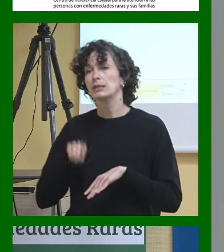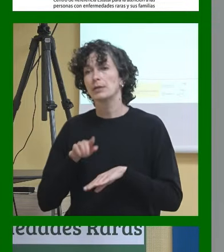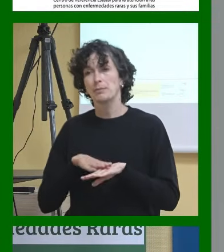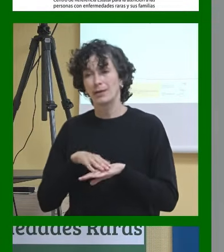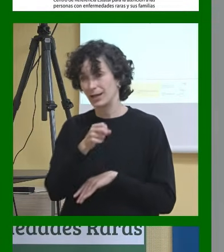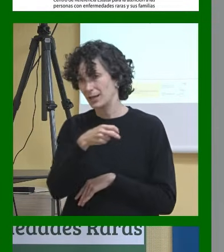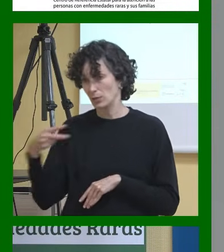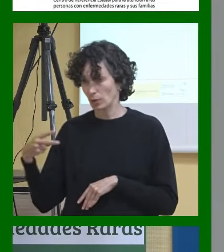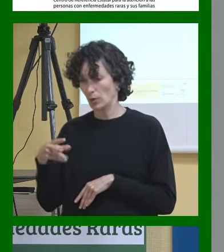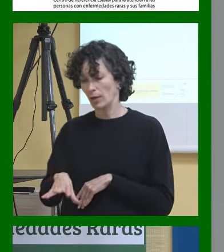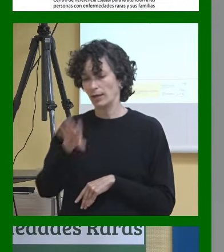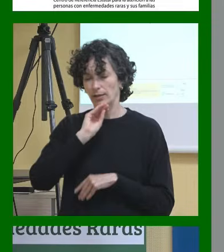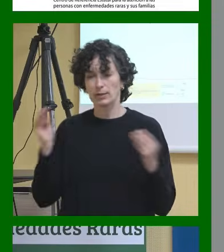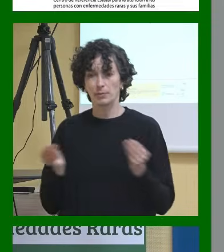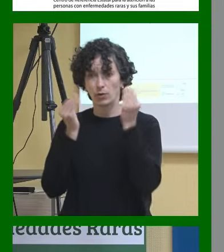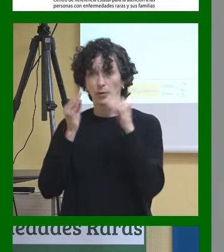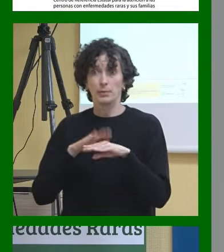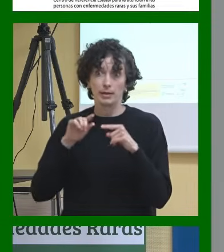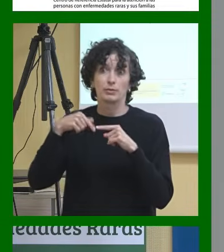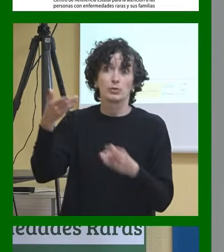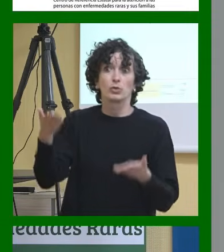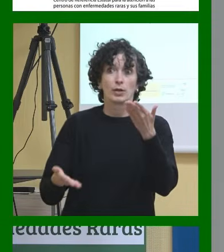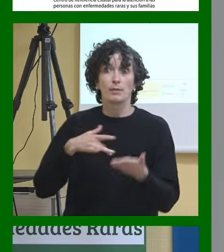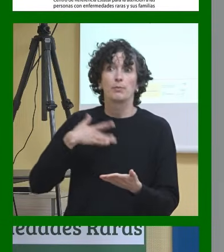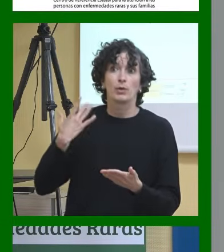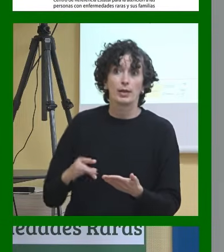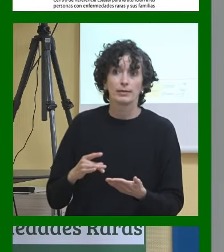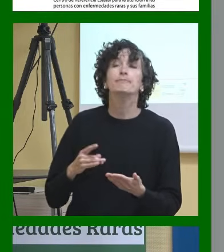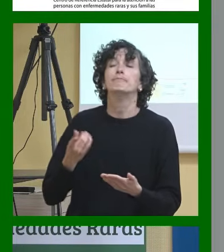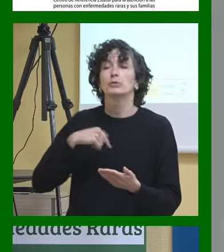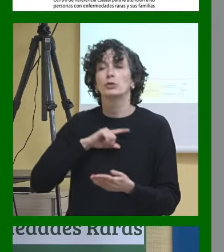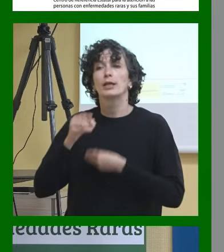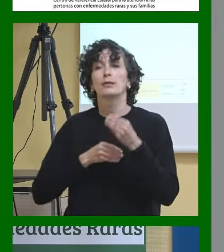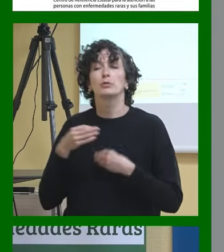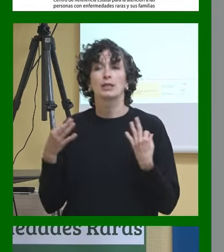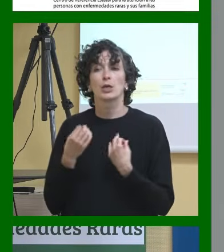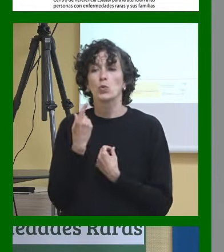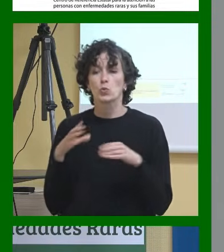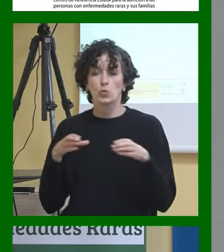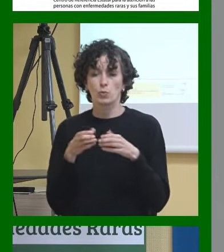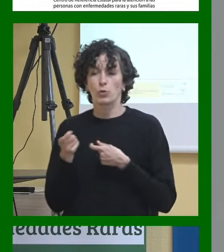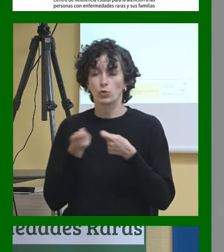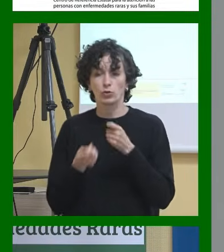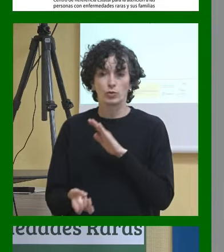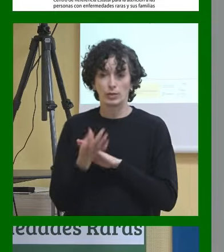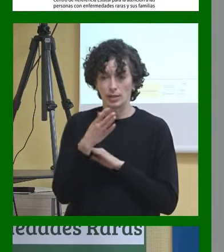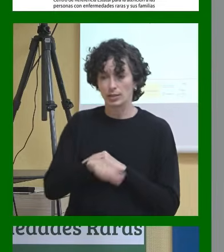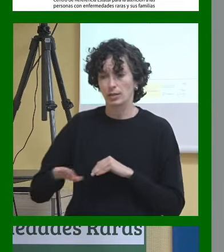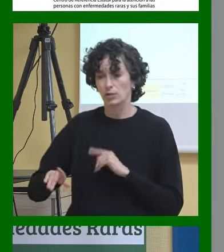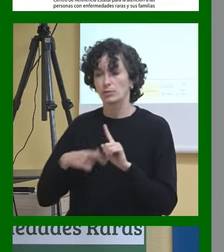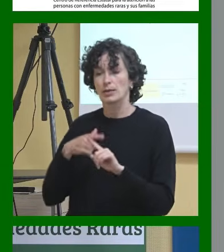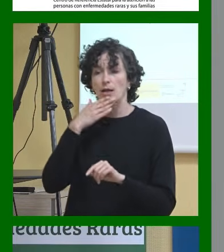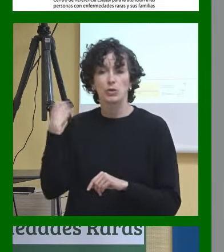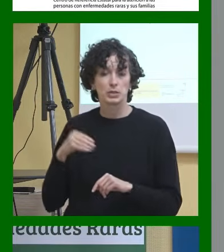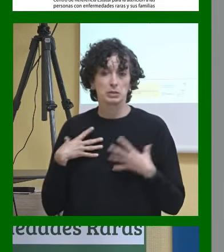de los resultados, para poder compararlos, lo que vamos a hacer es establecer un grupo control de niños y adolescentes